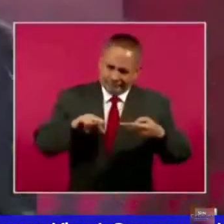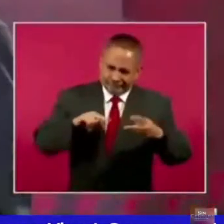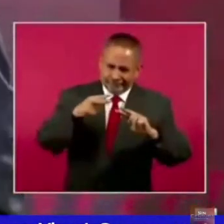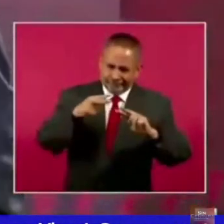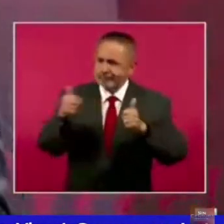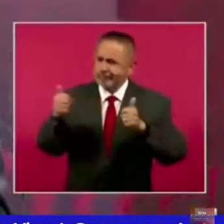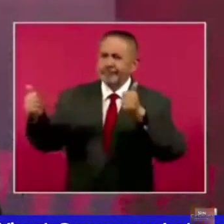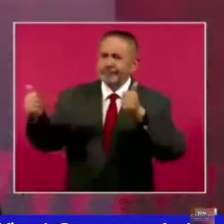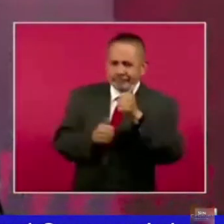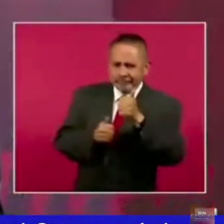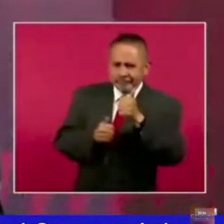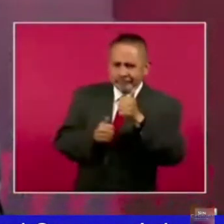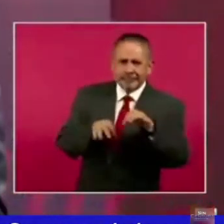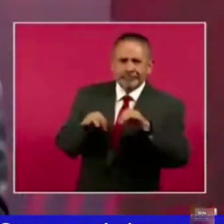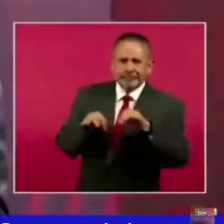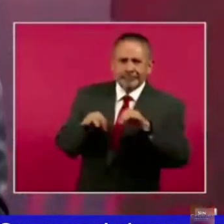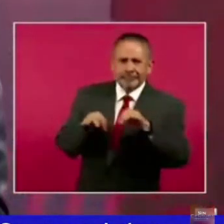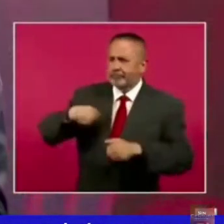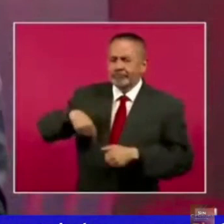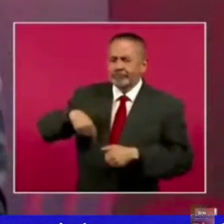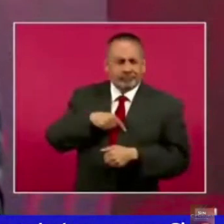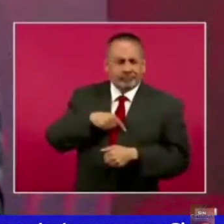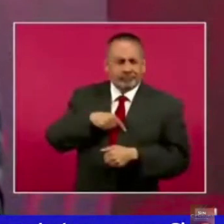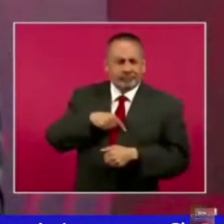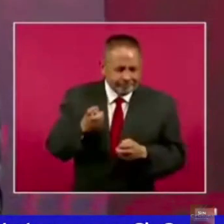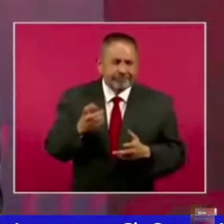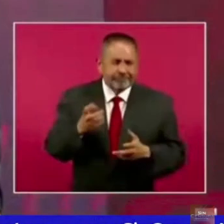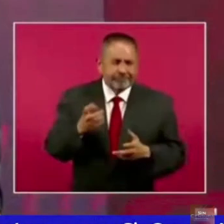García Luna trabaja para nosotros.